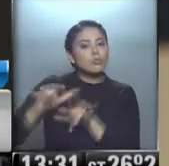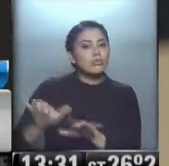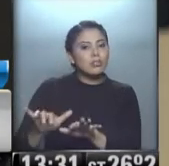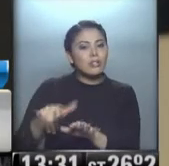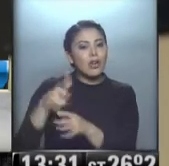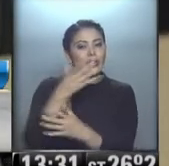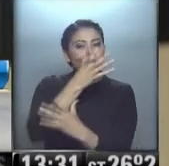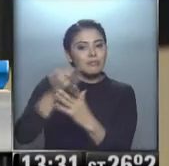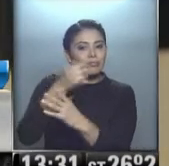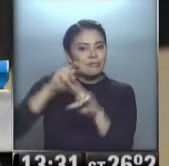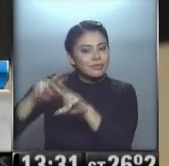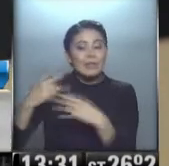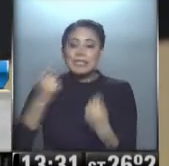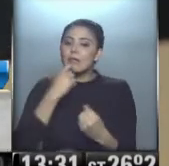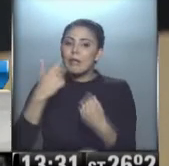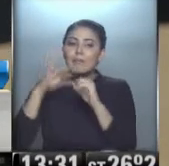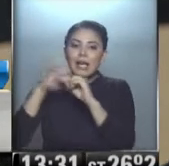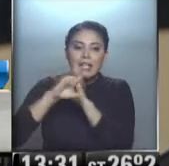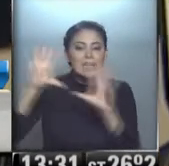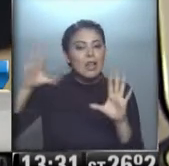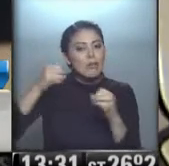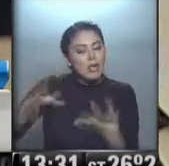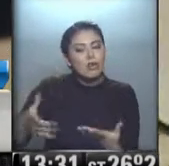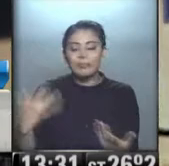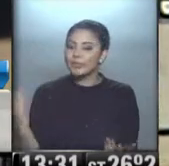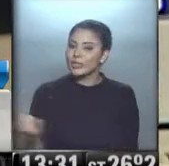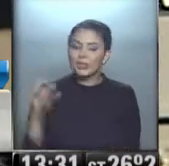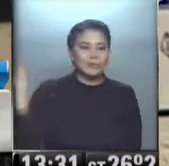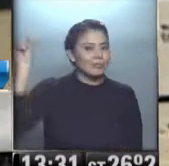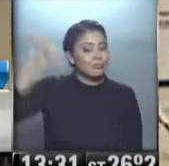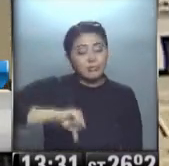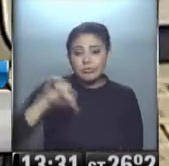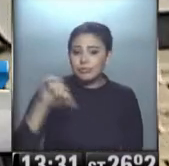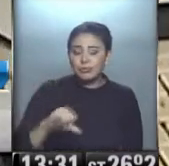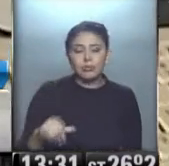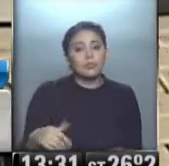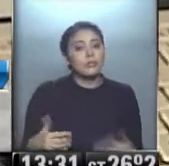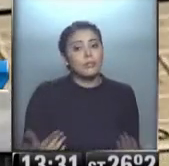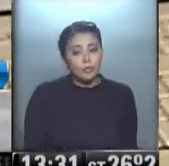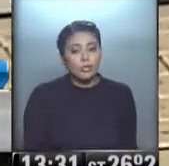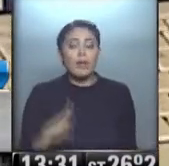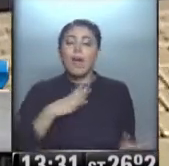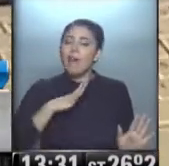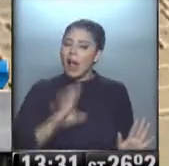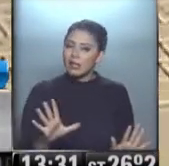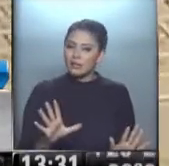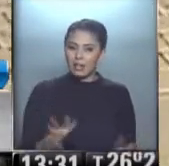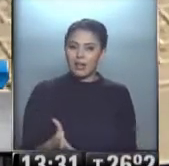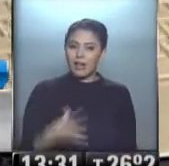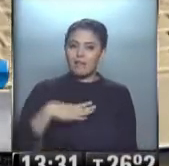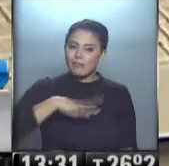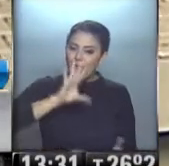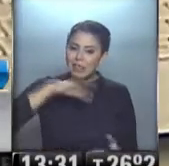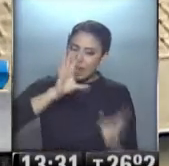si conseguíamos una mayor definición pero no leemos no lo habíamos logrado hasta ese momento porque faltaba todavía mucho aumento